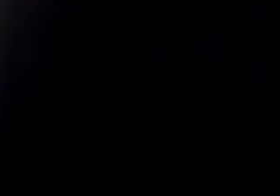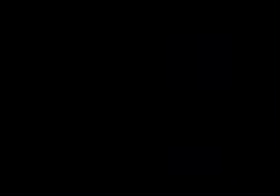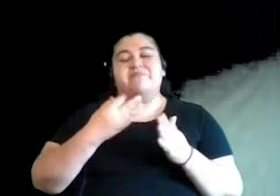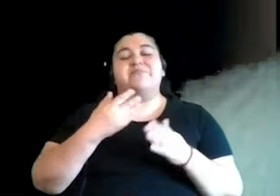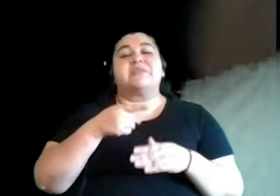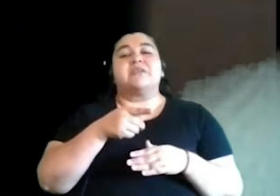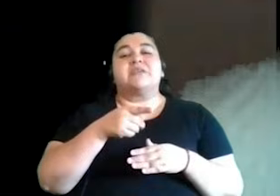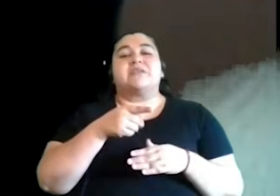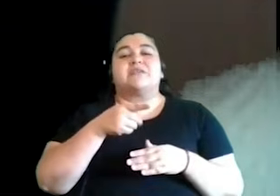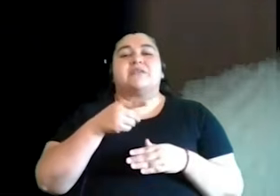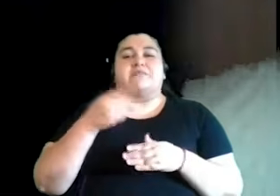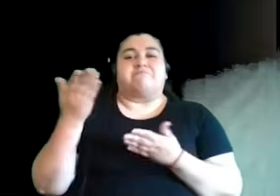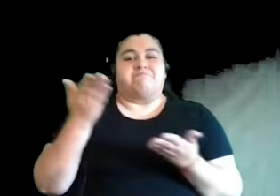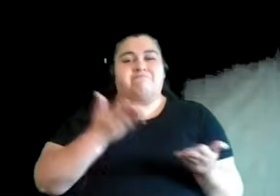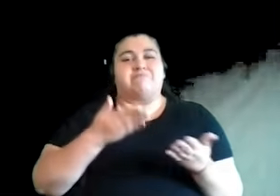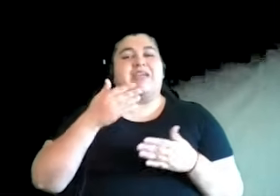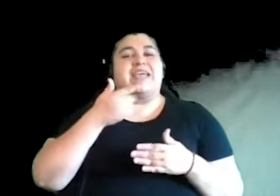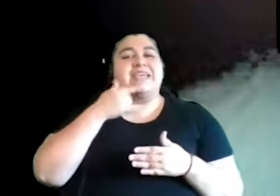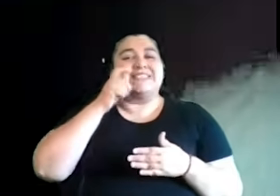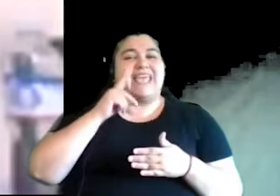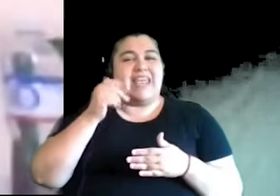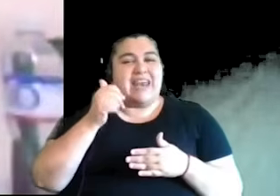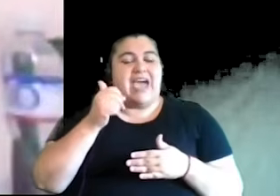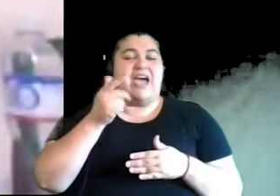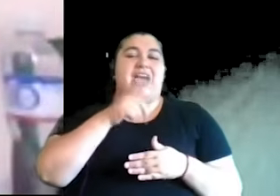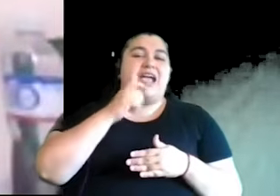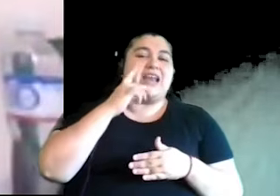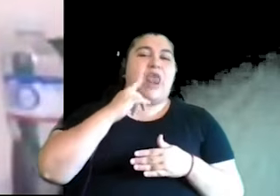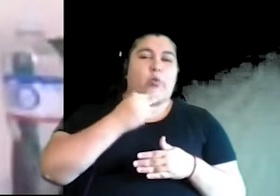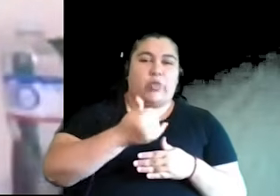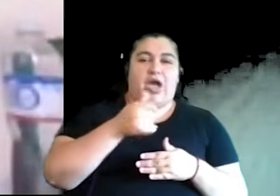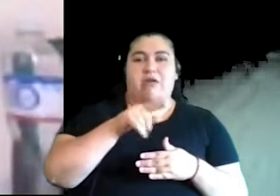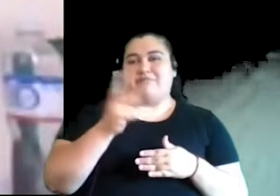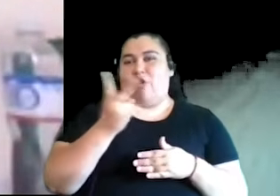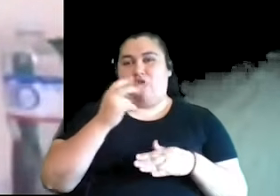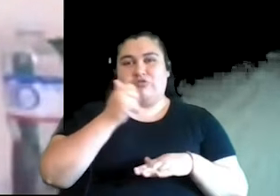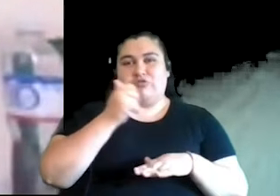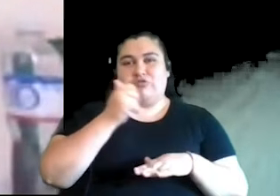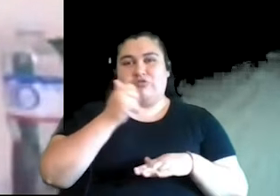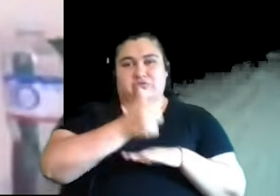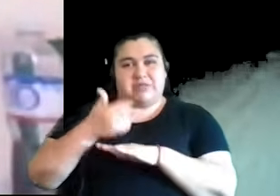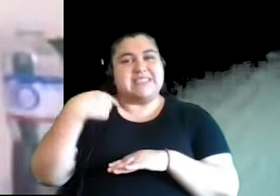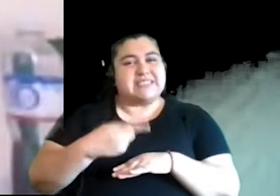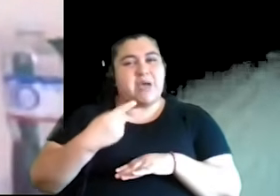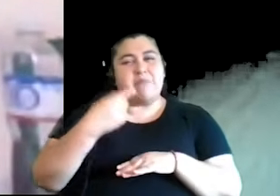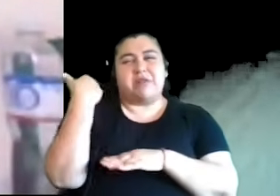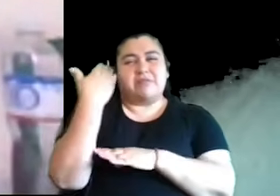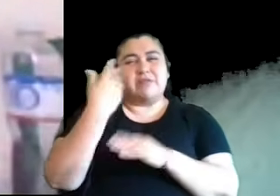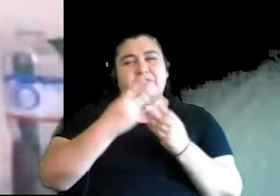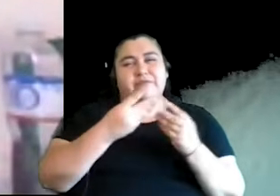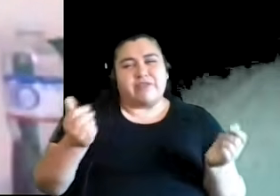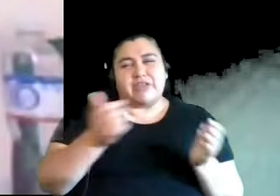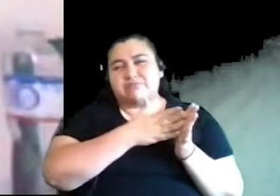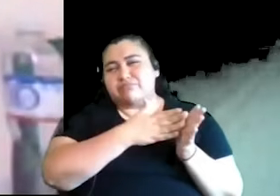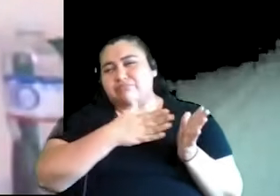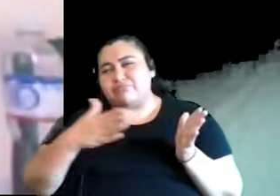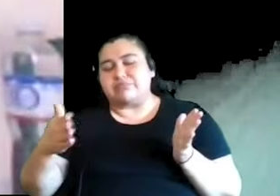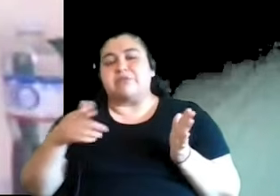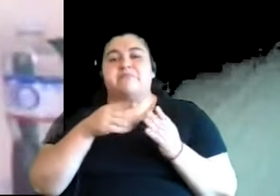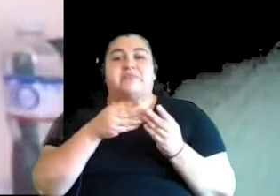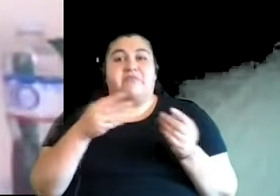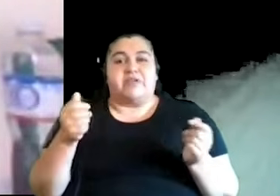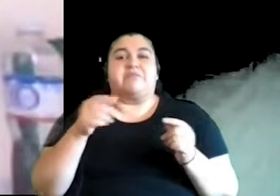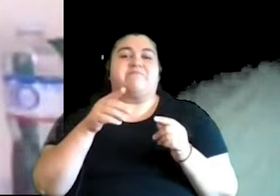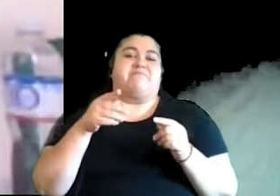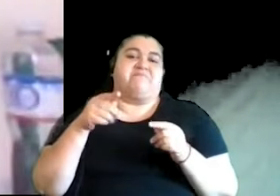y Claudia Rojas. Y bueno, como hacemos siempre, al final de la exposición vamos a pedirles que en